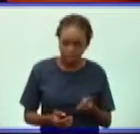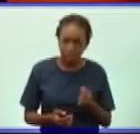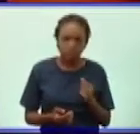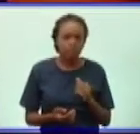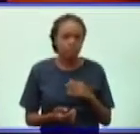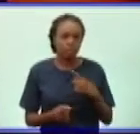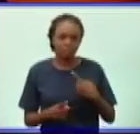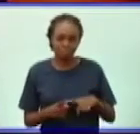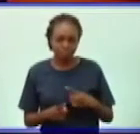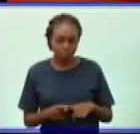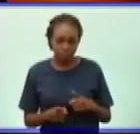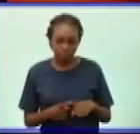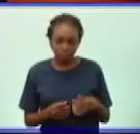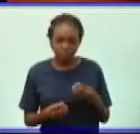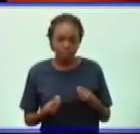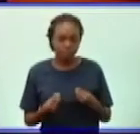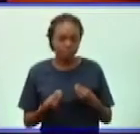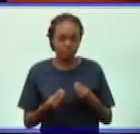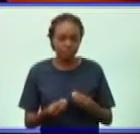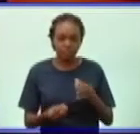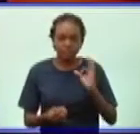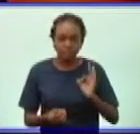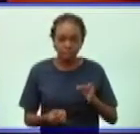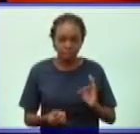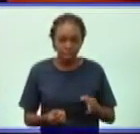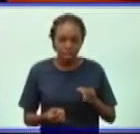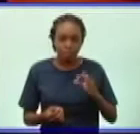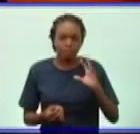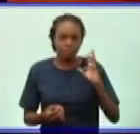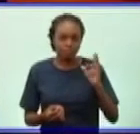le suministramos la misma cantidad de energía